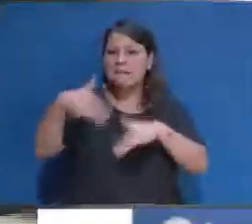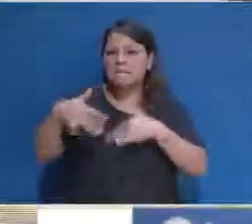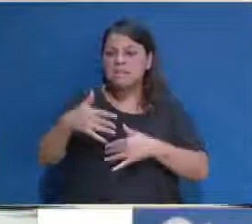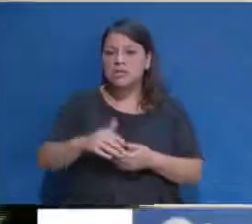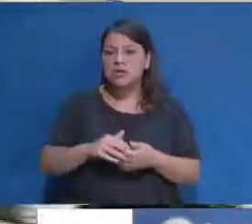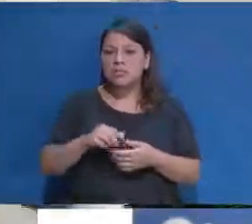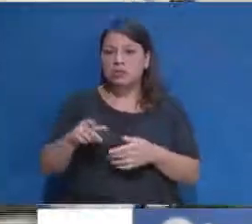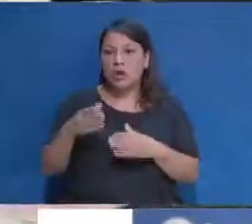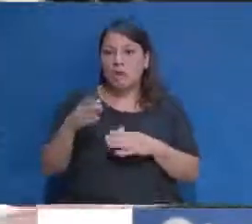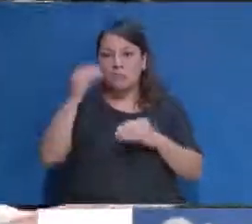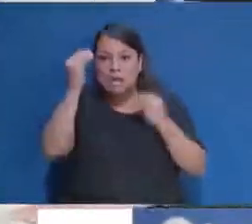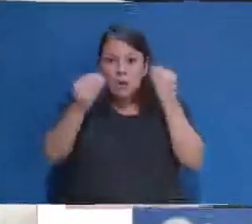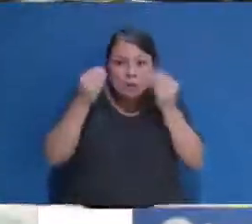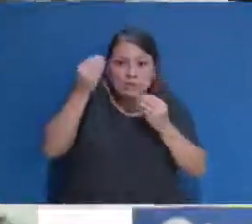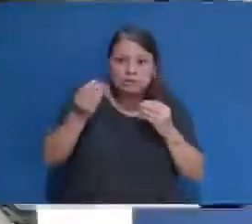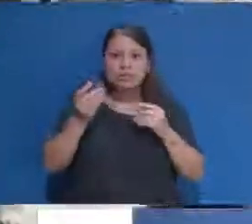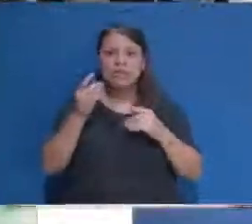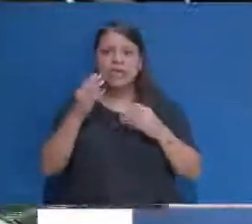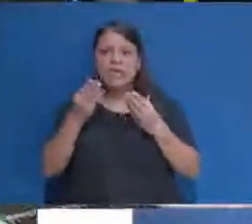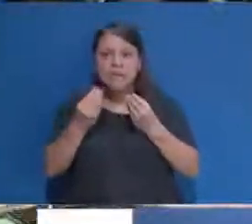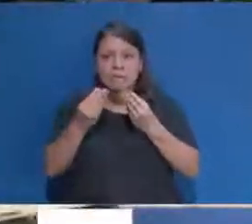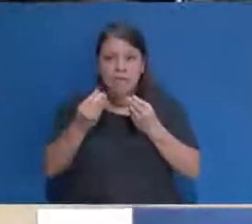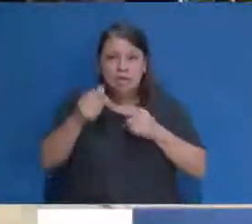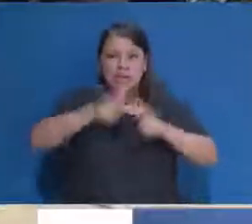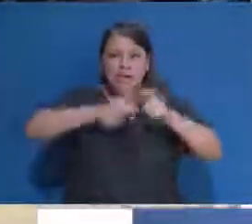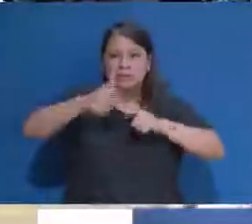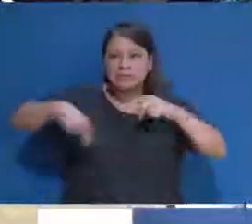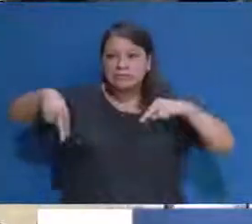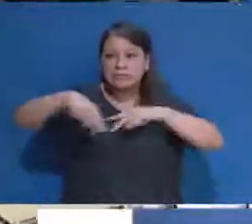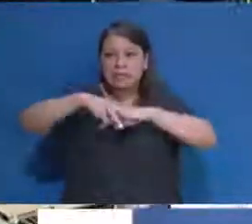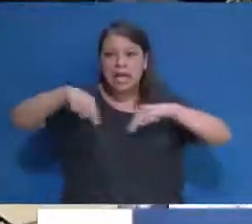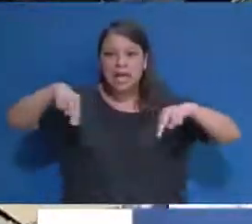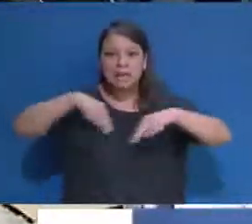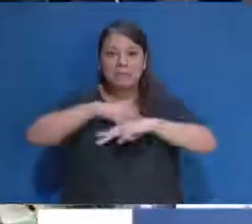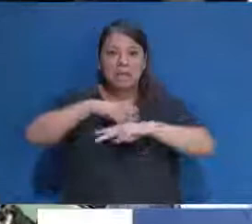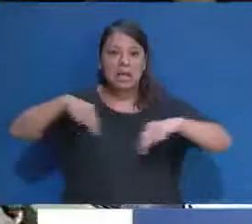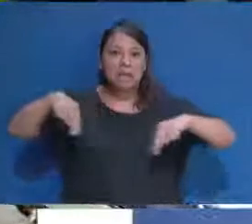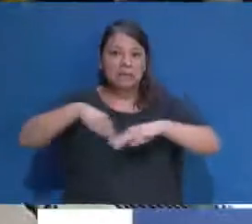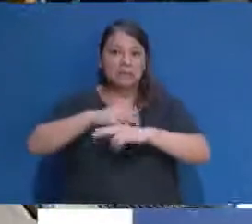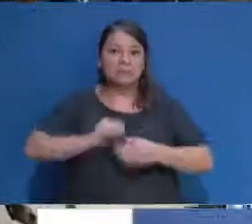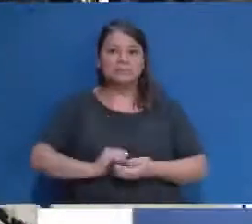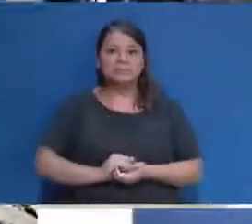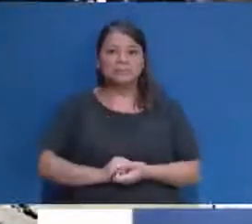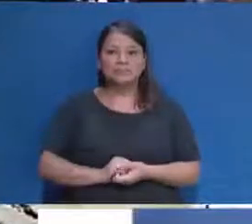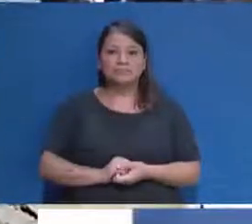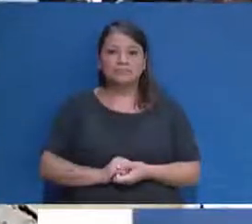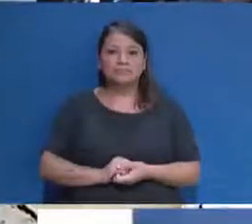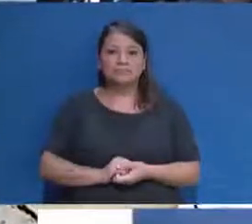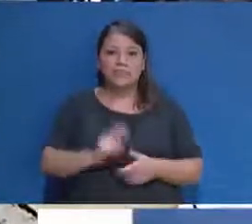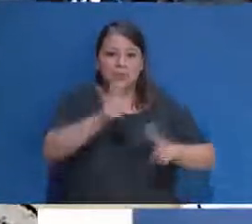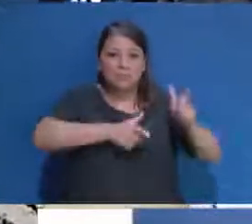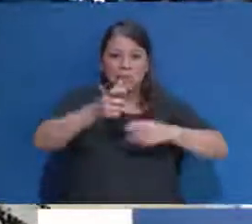esto generó un poco de preocupación y temor entre la gente que andaba por acá en este momento muy transitada de la calle con mucha